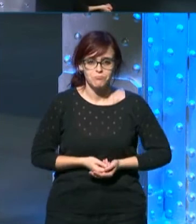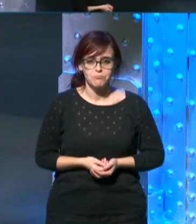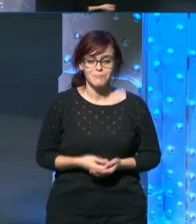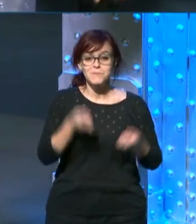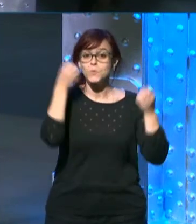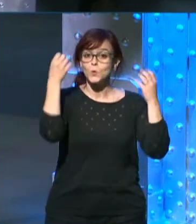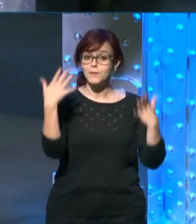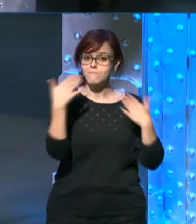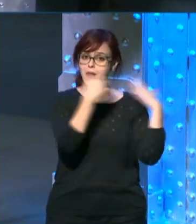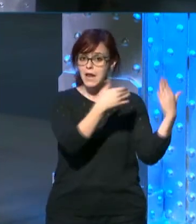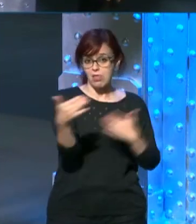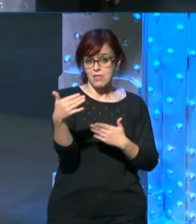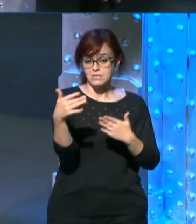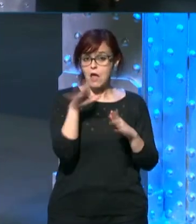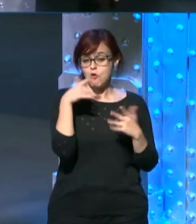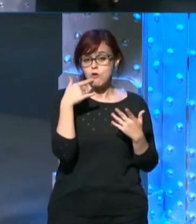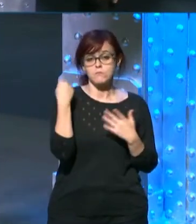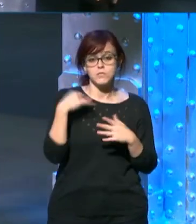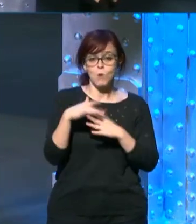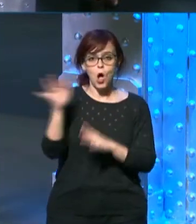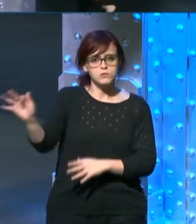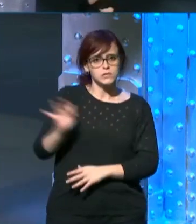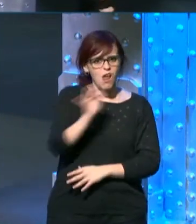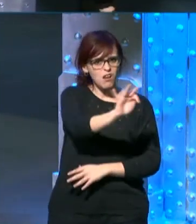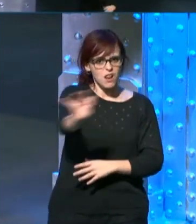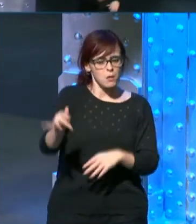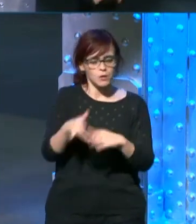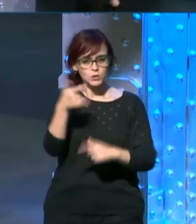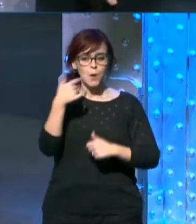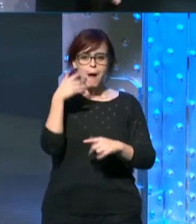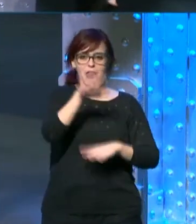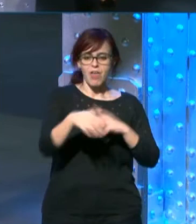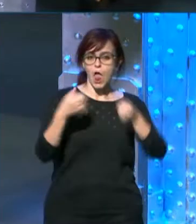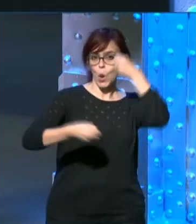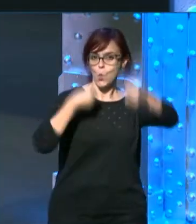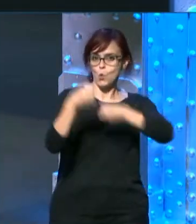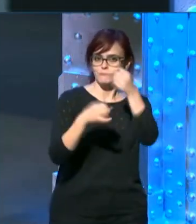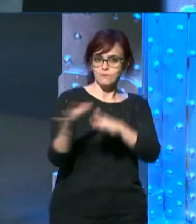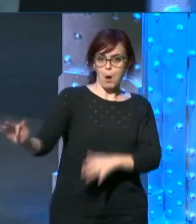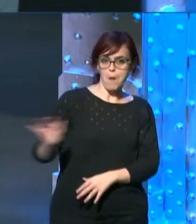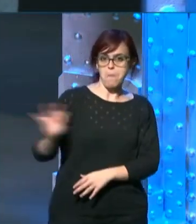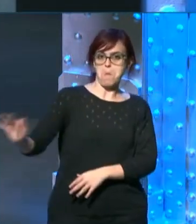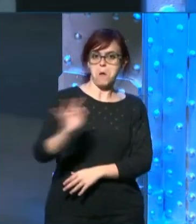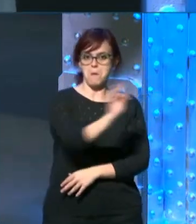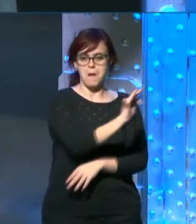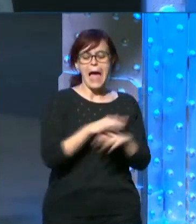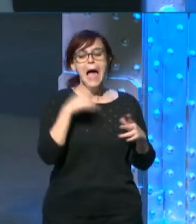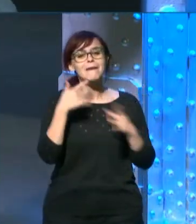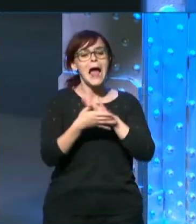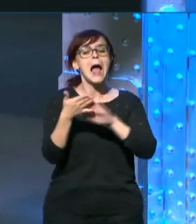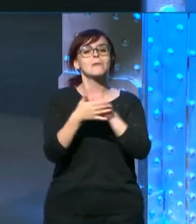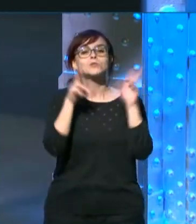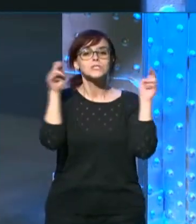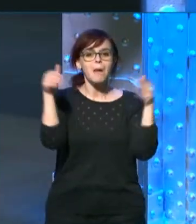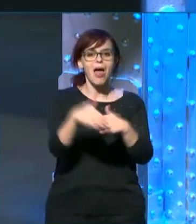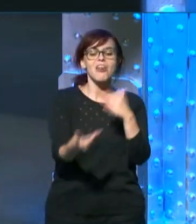Muy bien, muchas gracias. Bueno, ahora me toca a mí. Esto con tanto relevo parece un poco un combate de lucha libre. Vamos a hablar un poquito